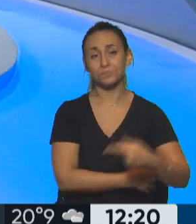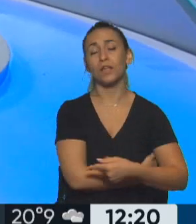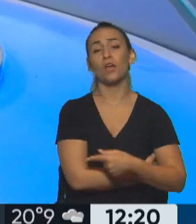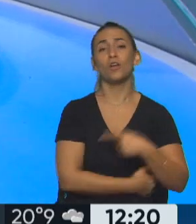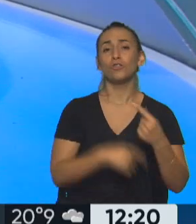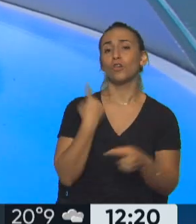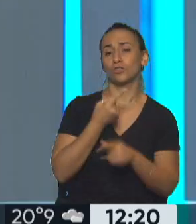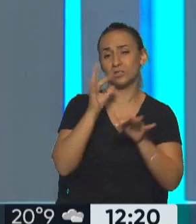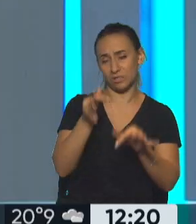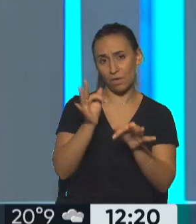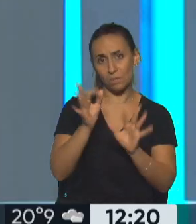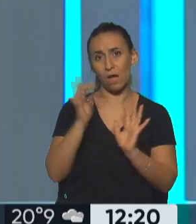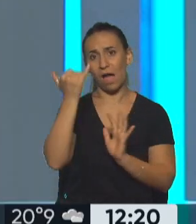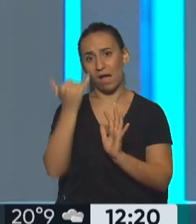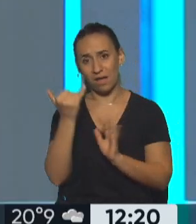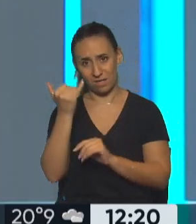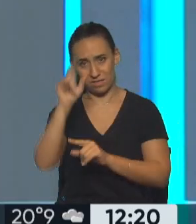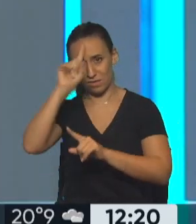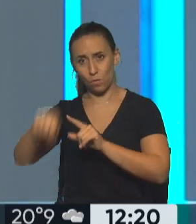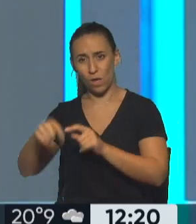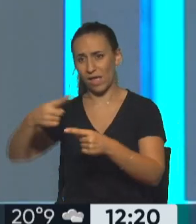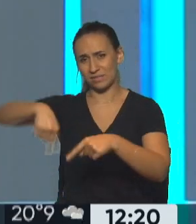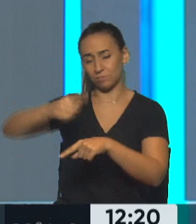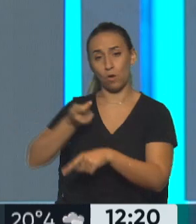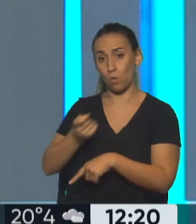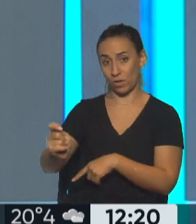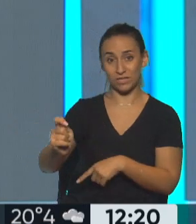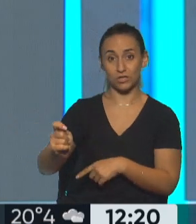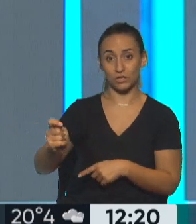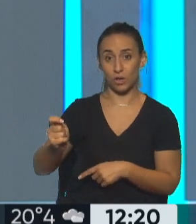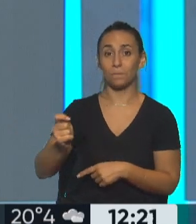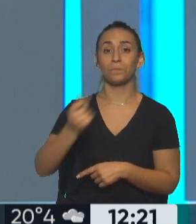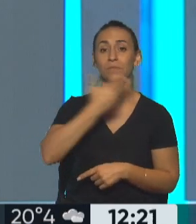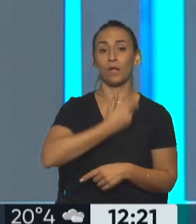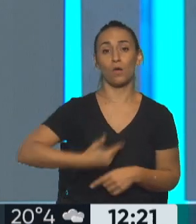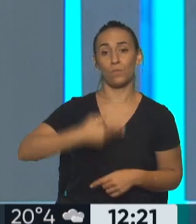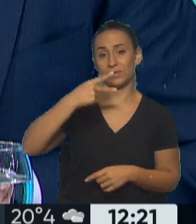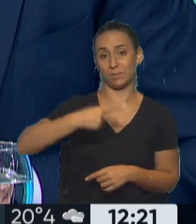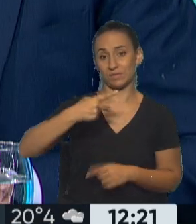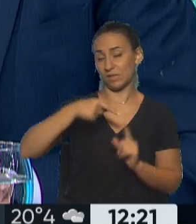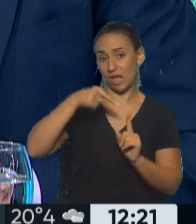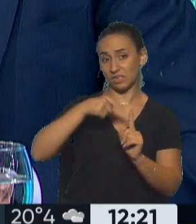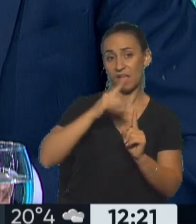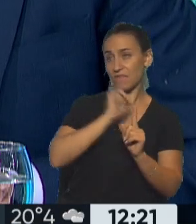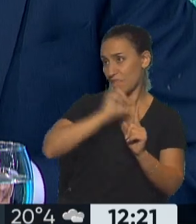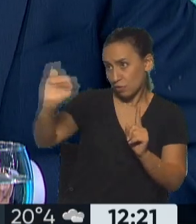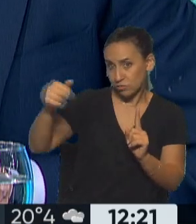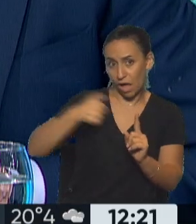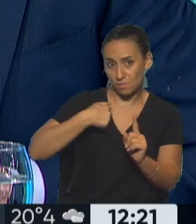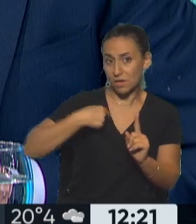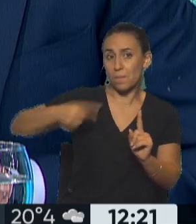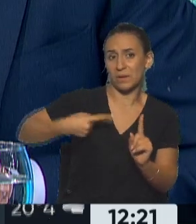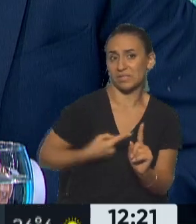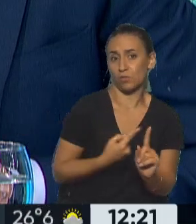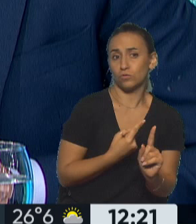juicio político a los ministros de la Corte Suprema de Justicia de la Nación, una vicepresidenta que está denunciando una persecución política por parte de